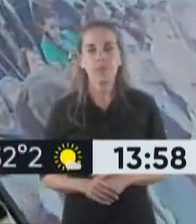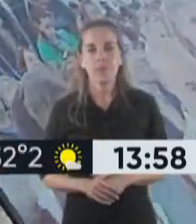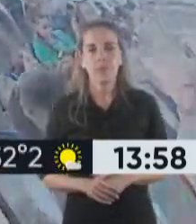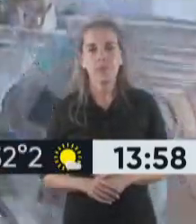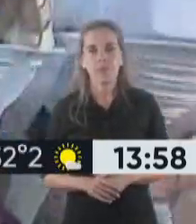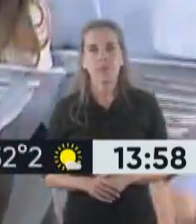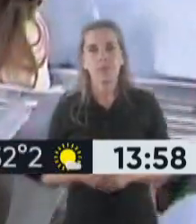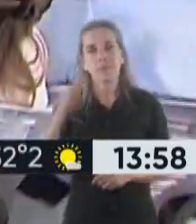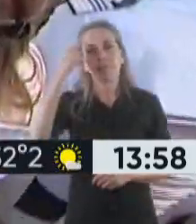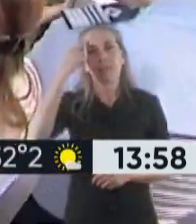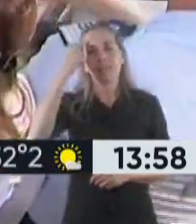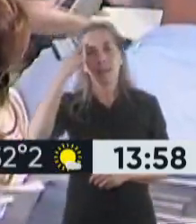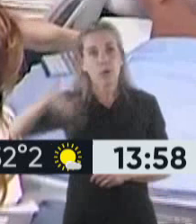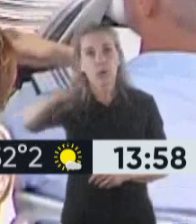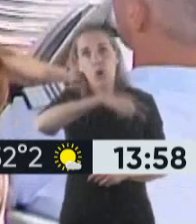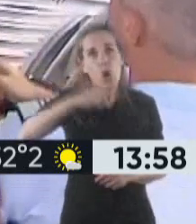Pensemos